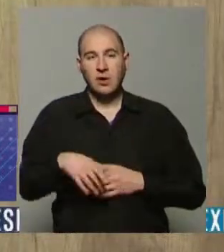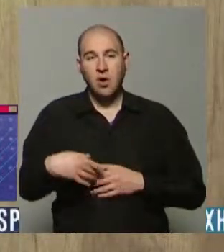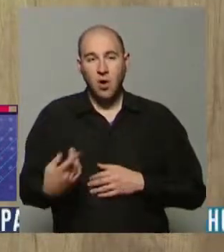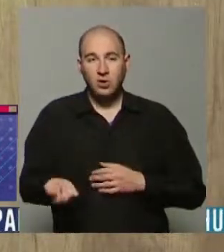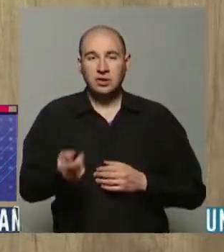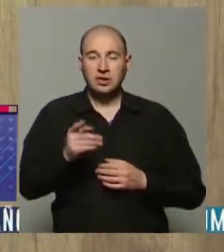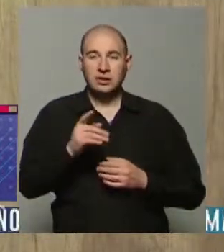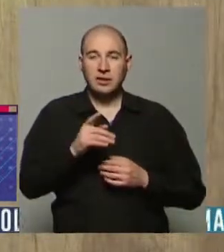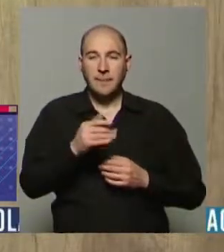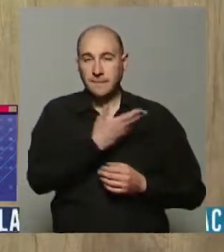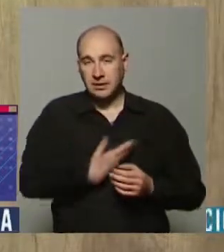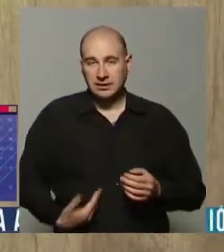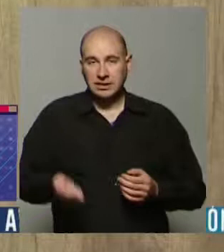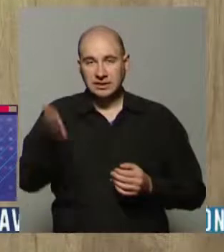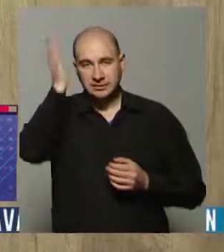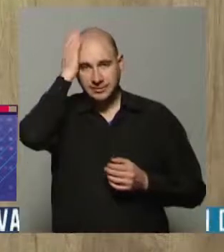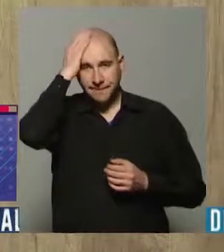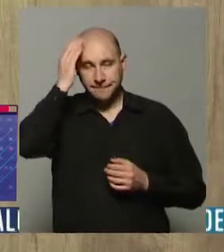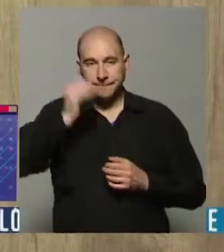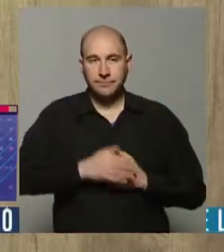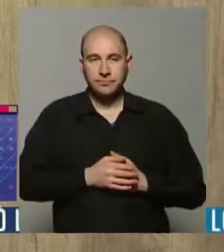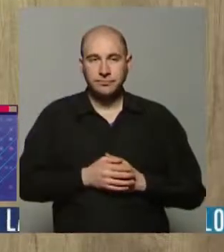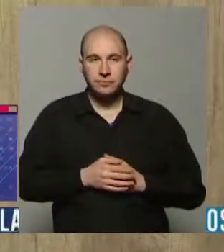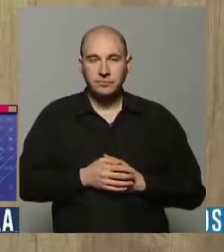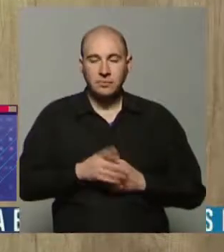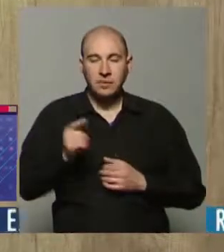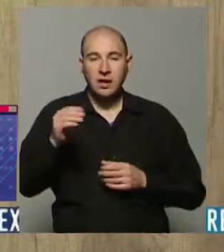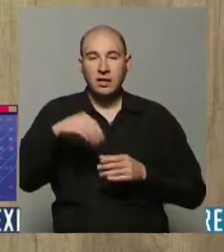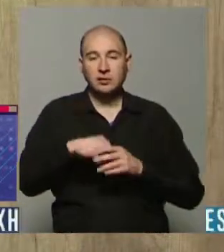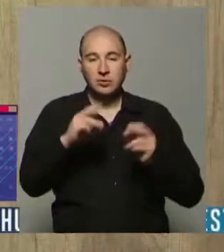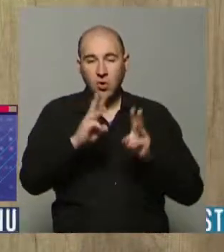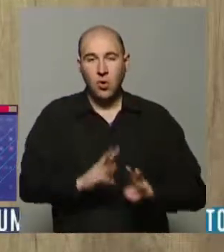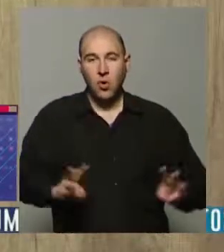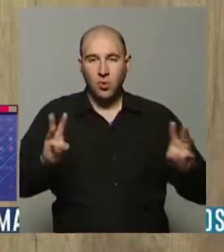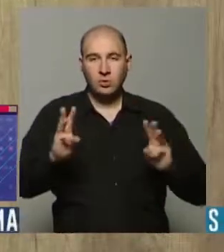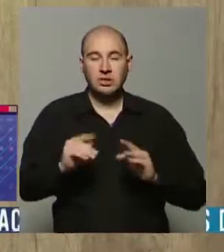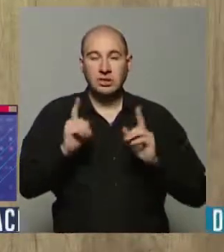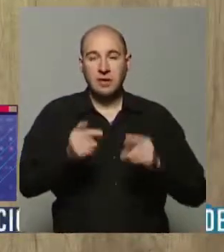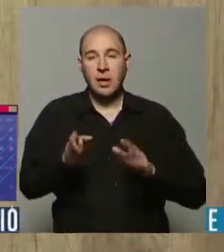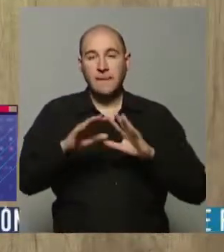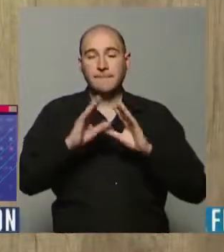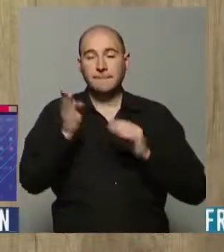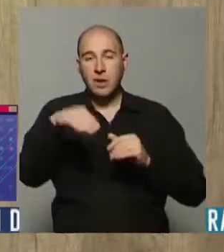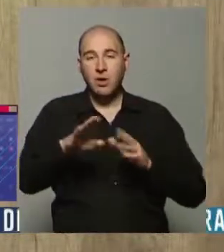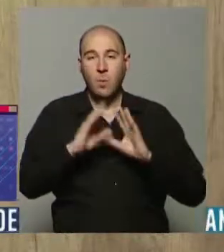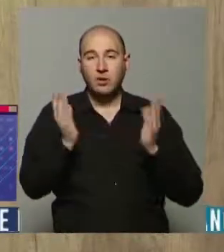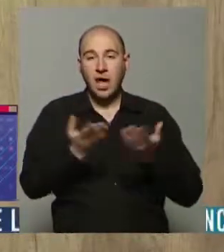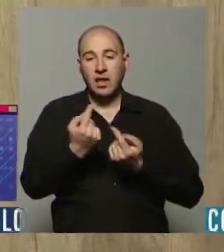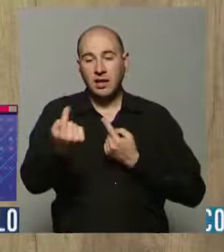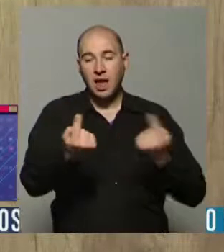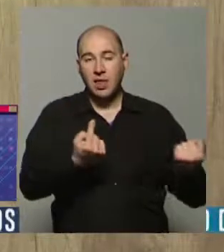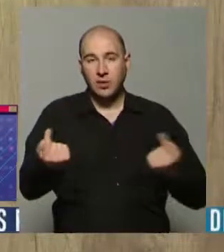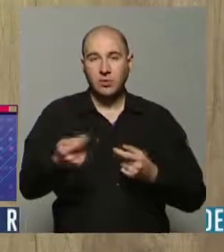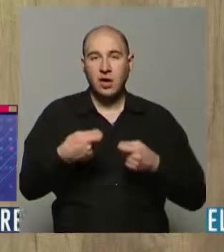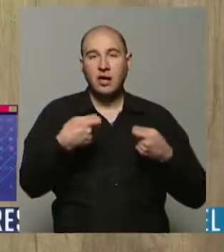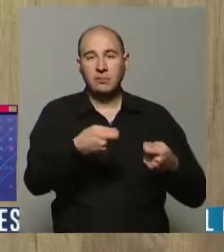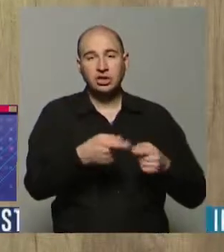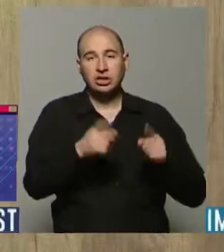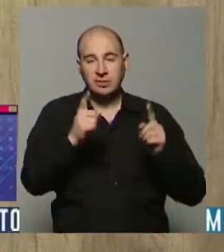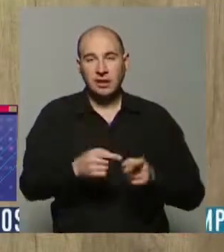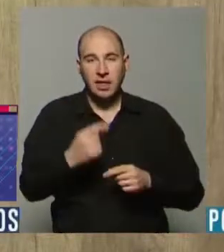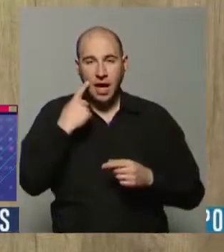Monetario Internacional. ¿Cuáles eran esas señales y cuál es el resultado, en definitiva, que se traen a nuestro país? En este